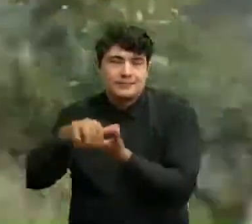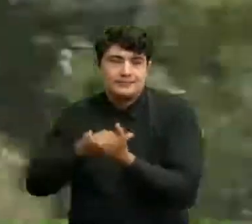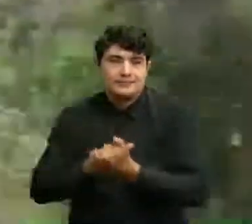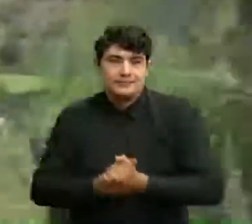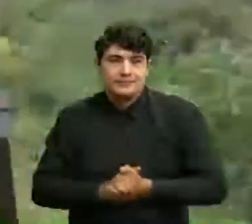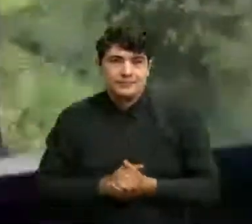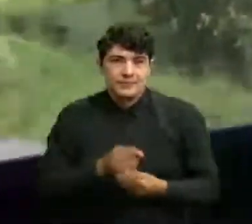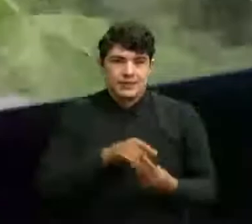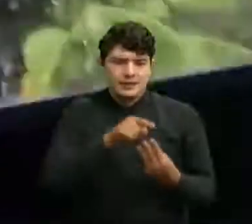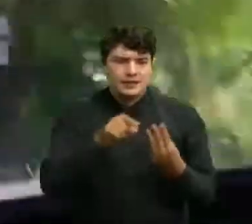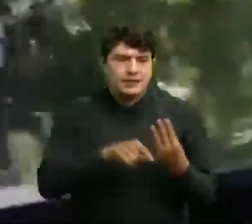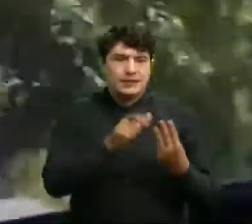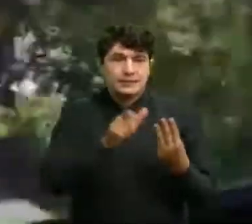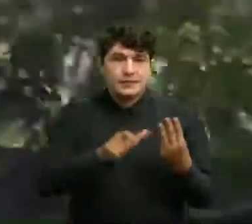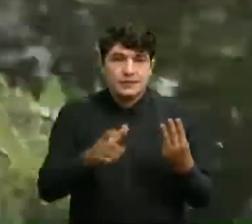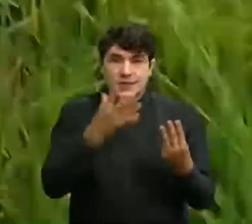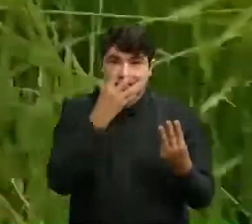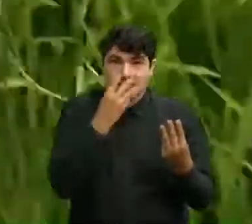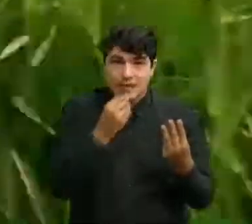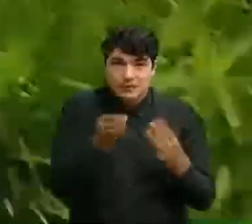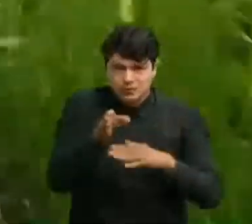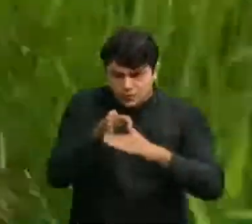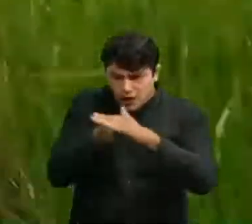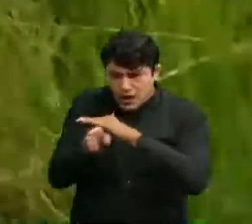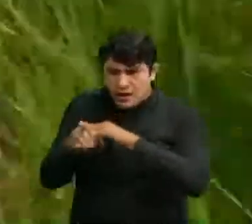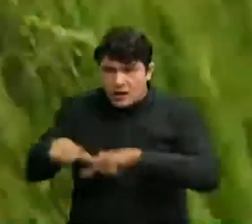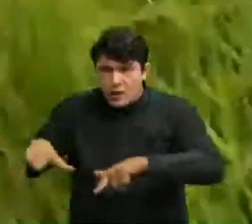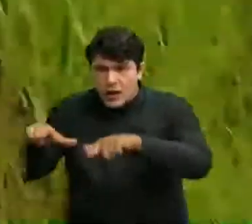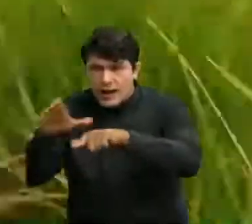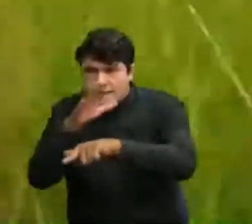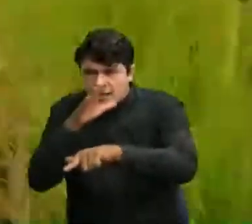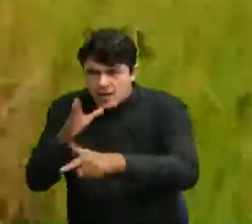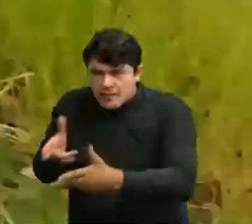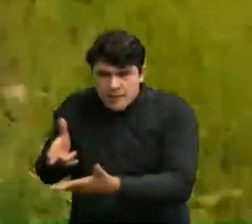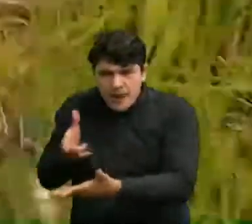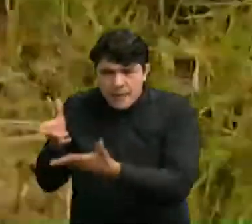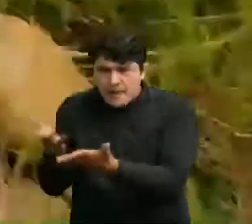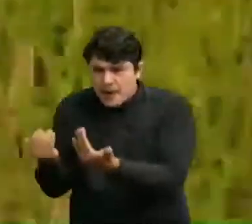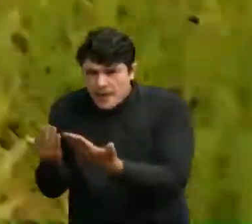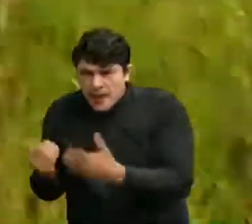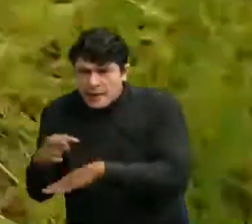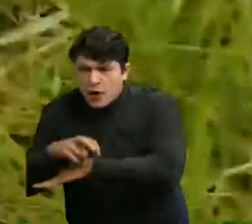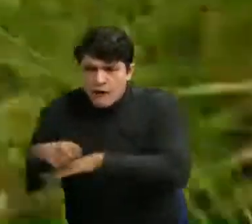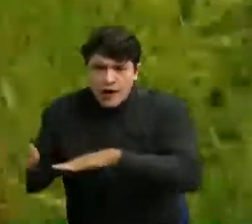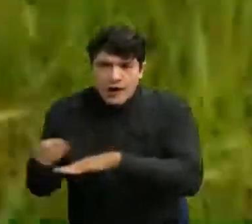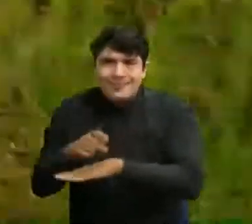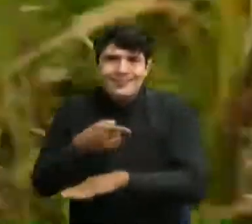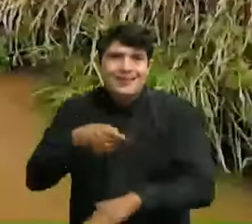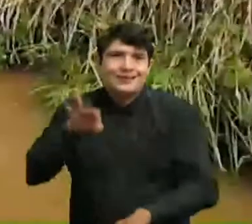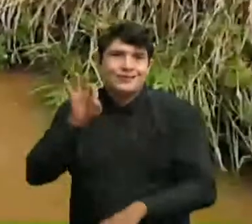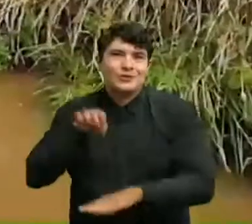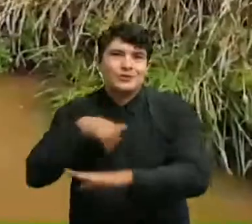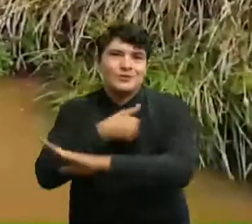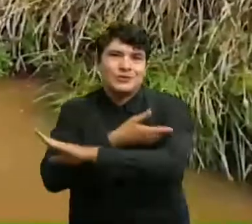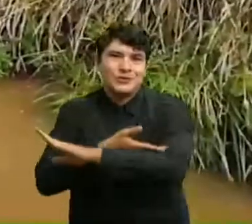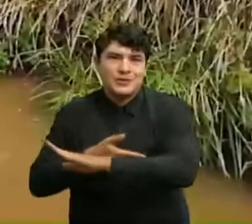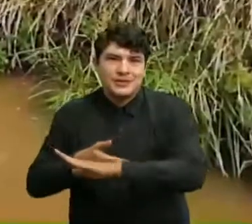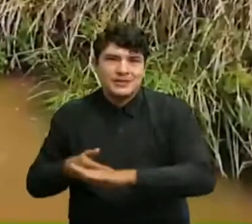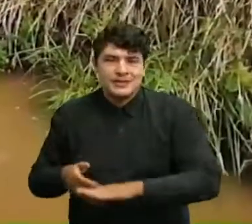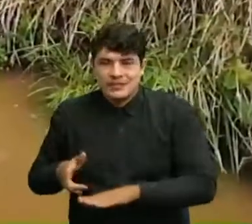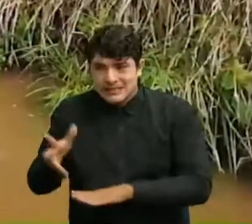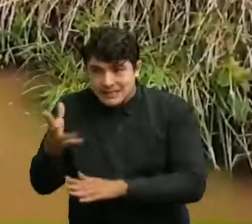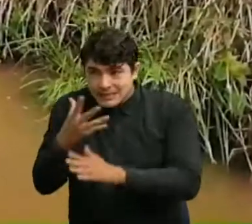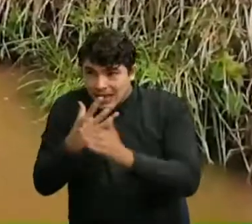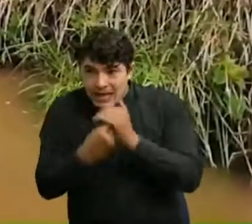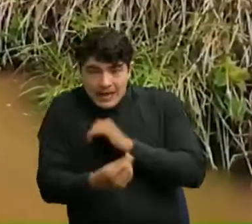sus residentes, hurtándole la suma de 18 millones de pesos. Luego de emprender la huida, llegaron hasta la vereda La Tormenta, donde intentaron hurtar una motocicleta a un